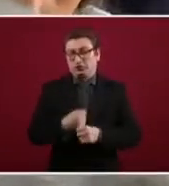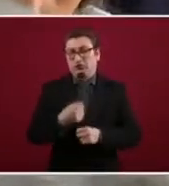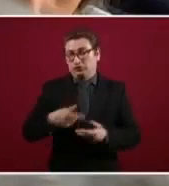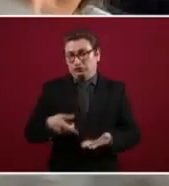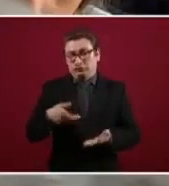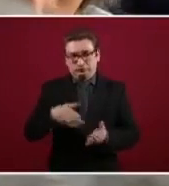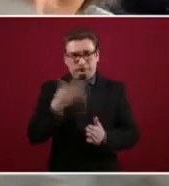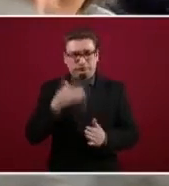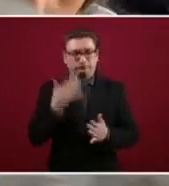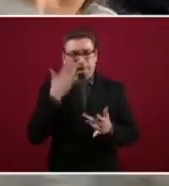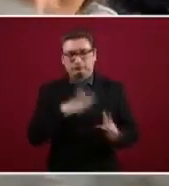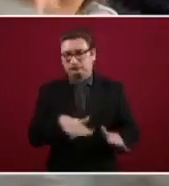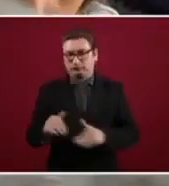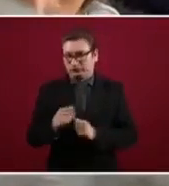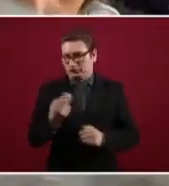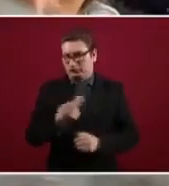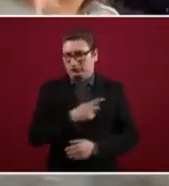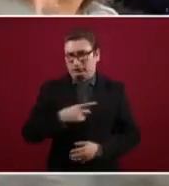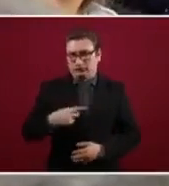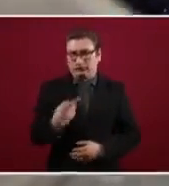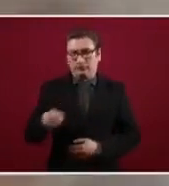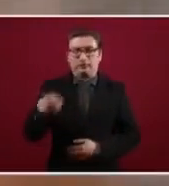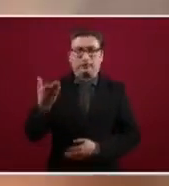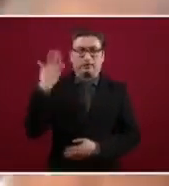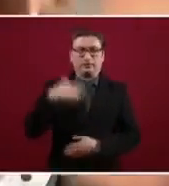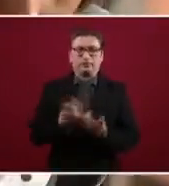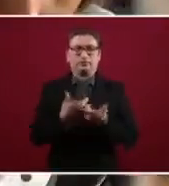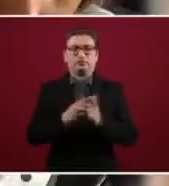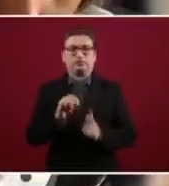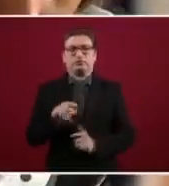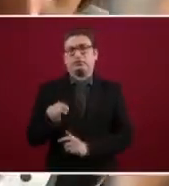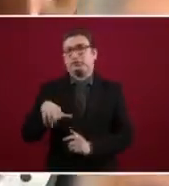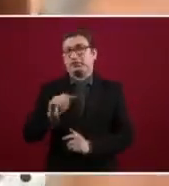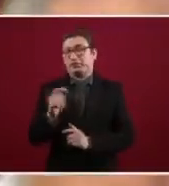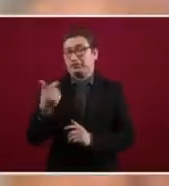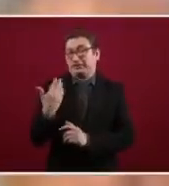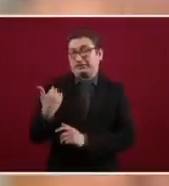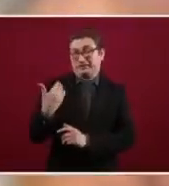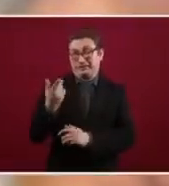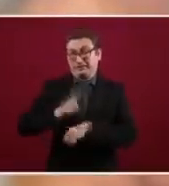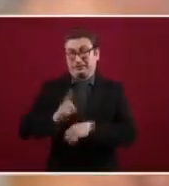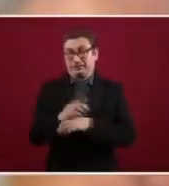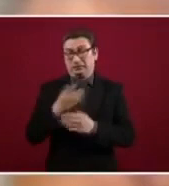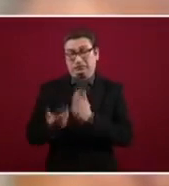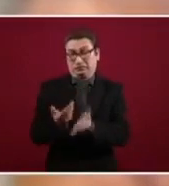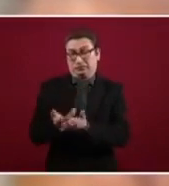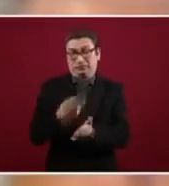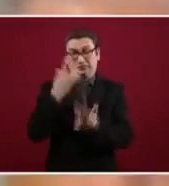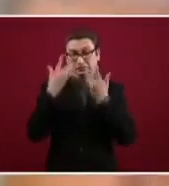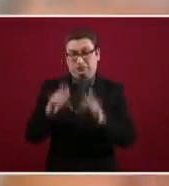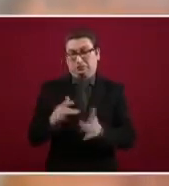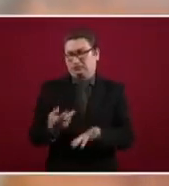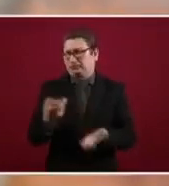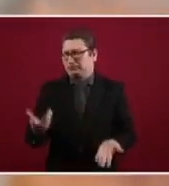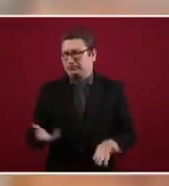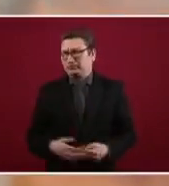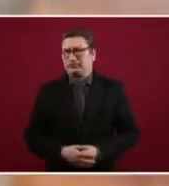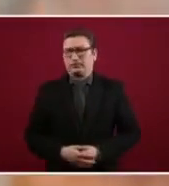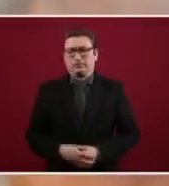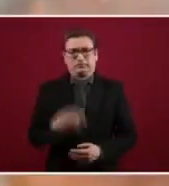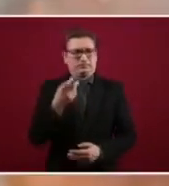reconoce que era militante del partido y acaba hace unos días apenas presentó su renuncia es decir